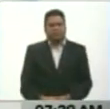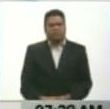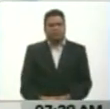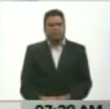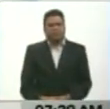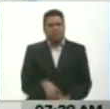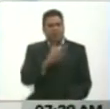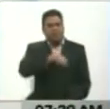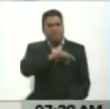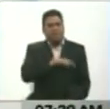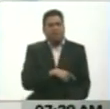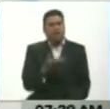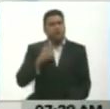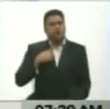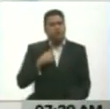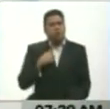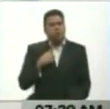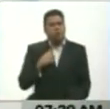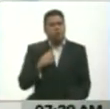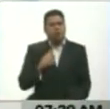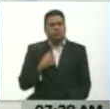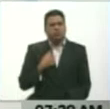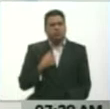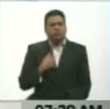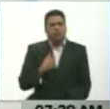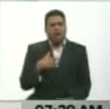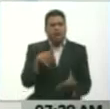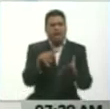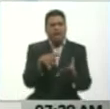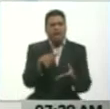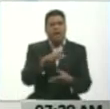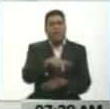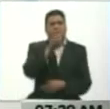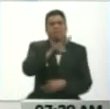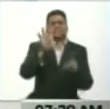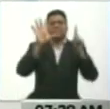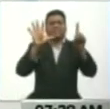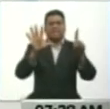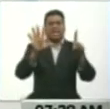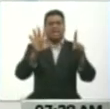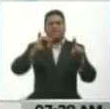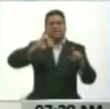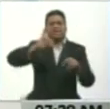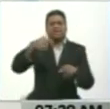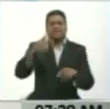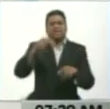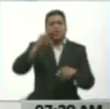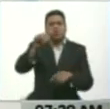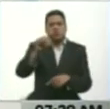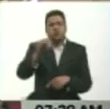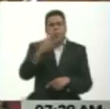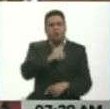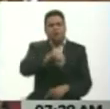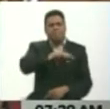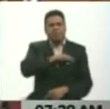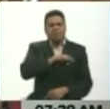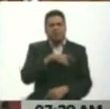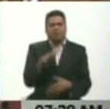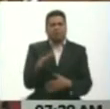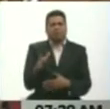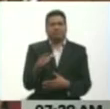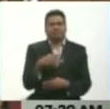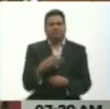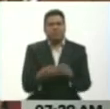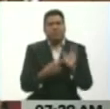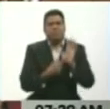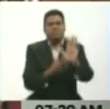Yo creo que yo me lanzo a las elecciones del 26 de junio en España y barro, gano. Porque me sacan en la televisión, en